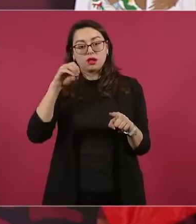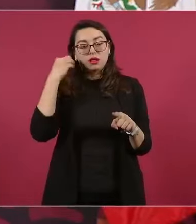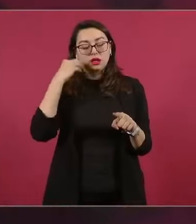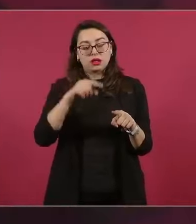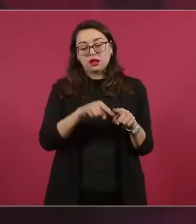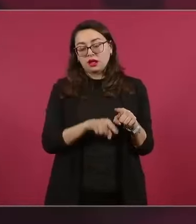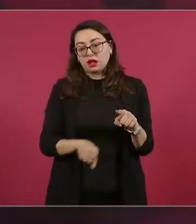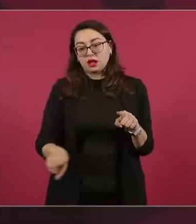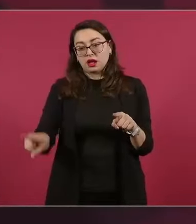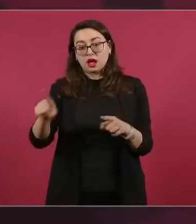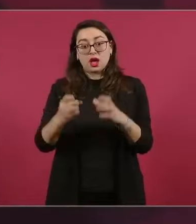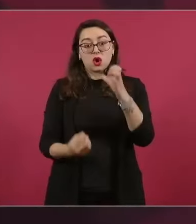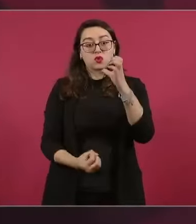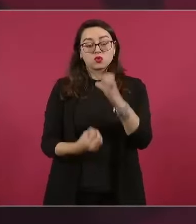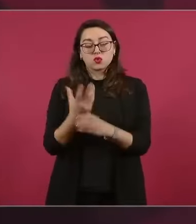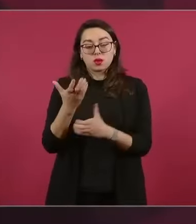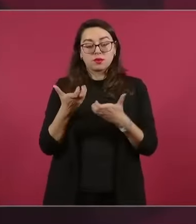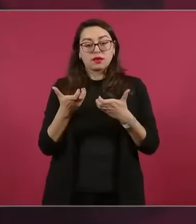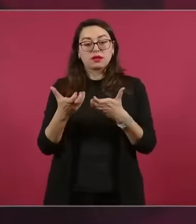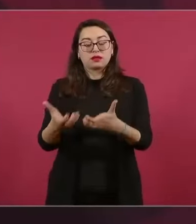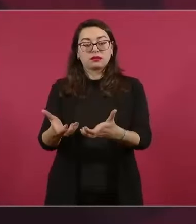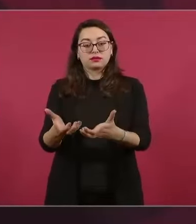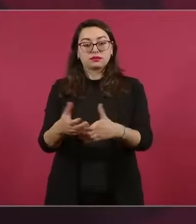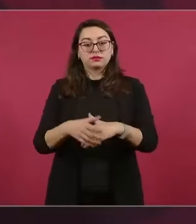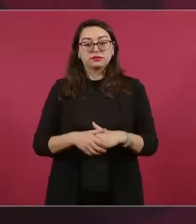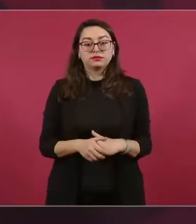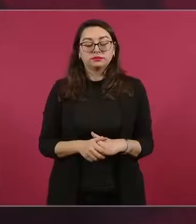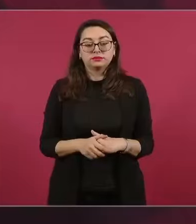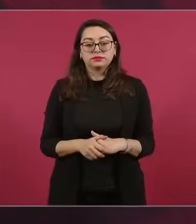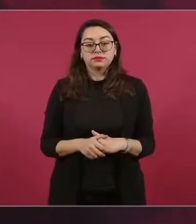la nueva carretera.